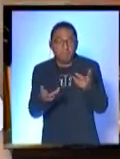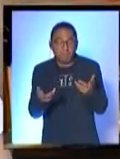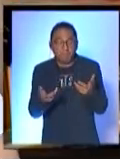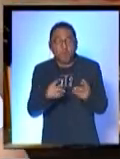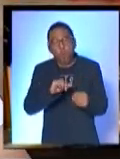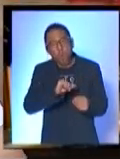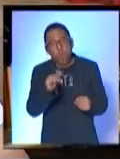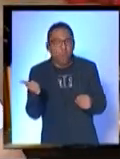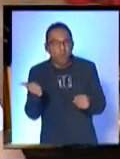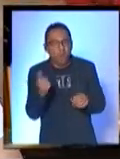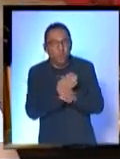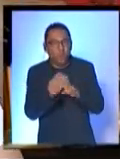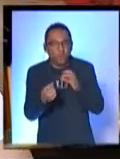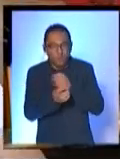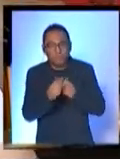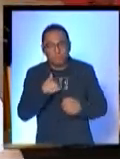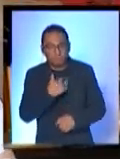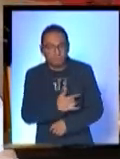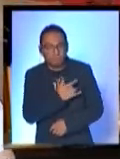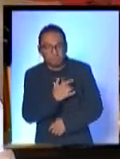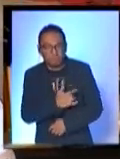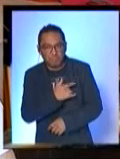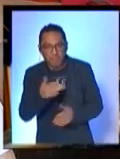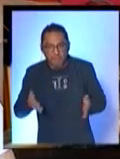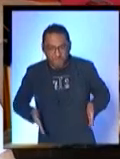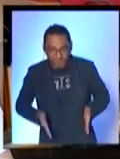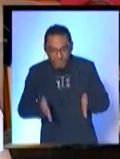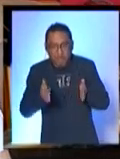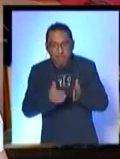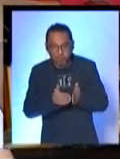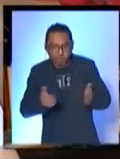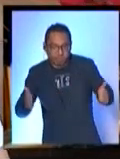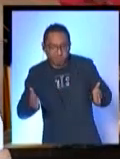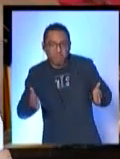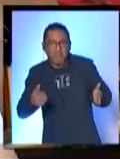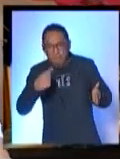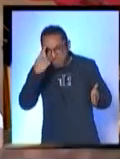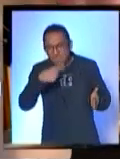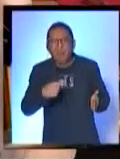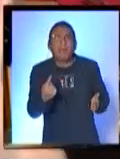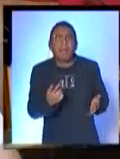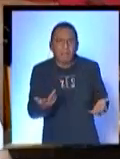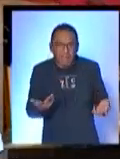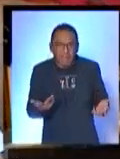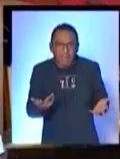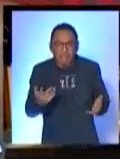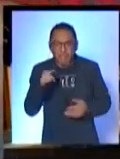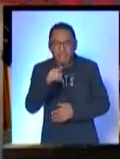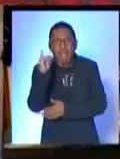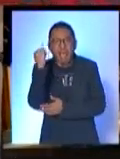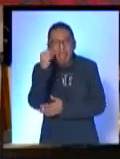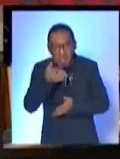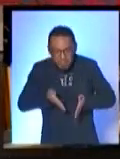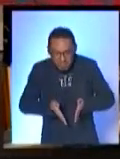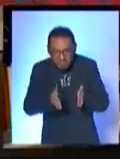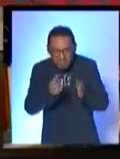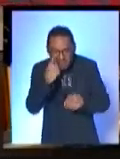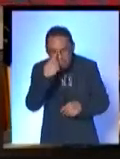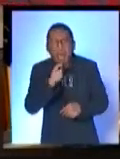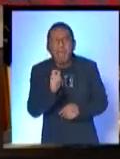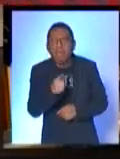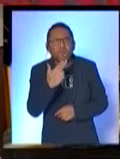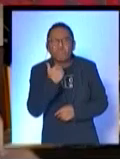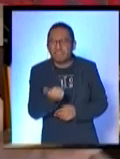de las cosas, yo siento que las banquetas las van a hacer más anchas. ¿Y pues para qué? ¿Y sus jardineras también para qué? Eso no sirve para